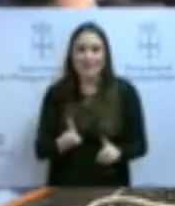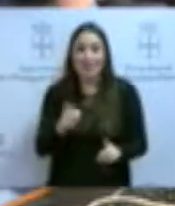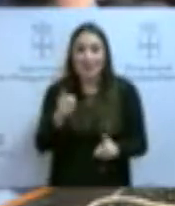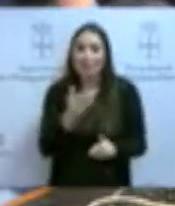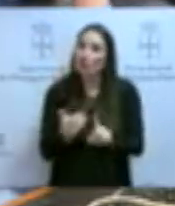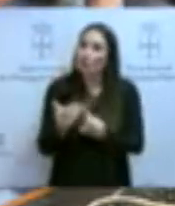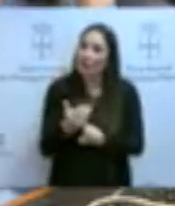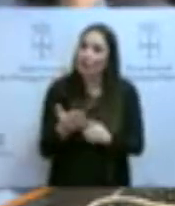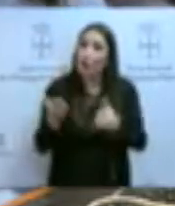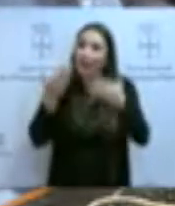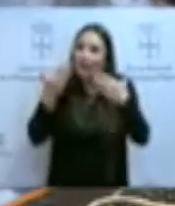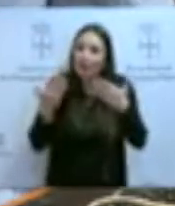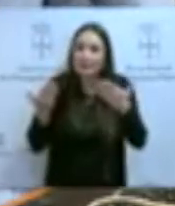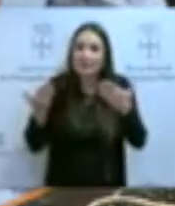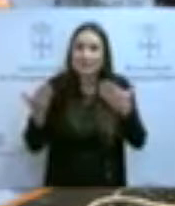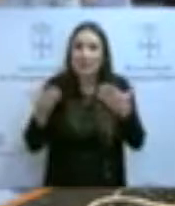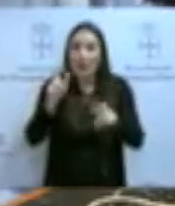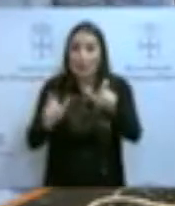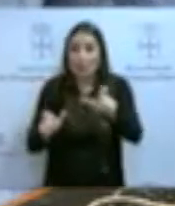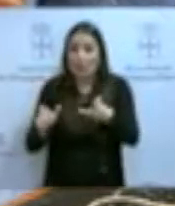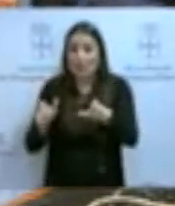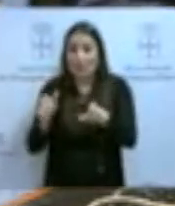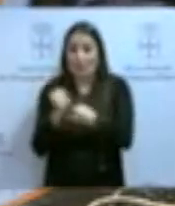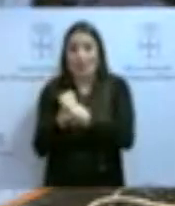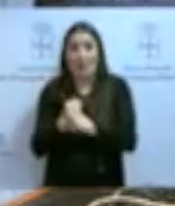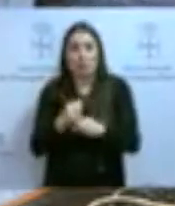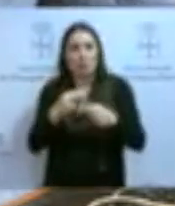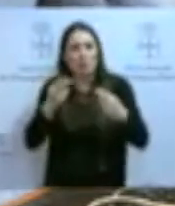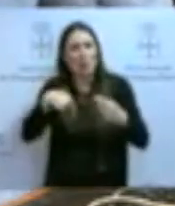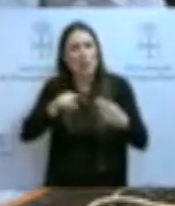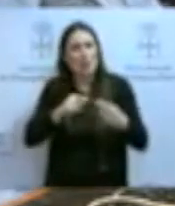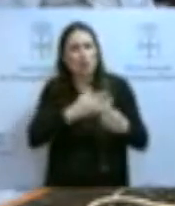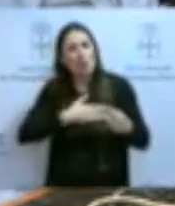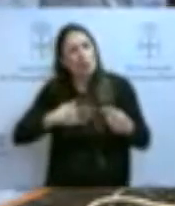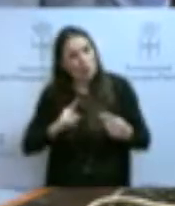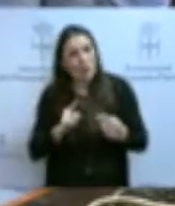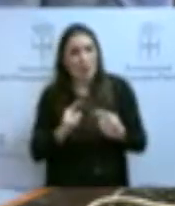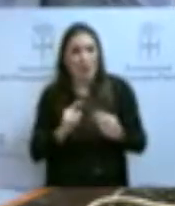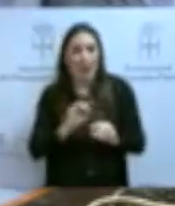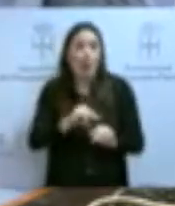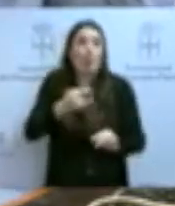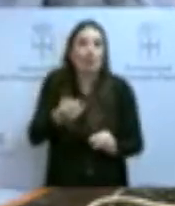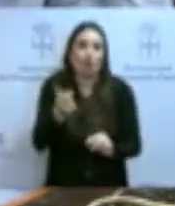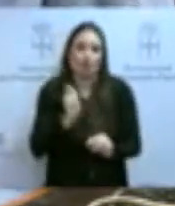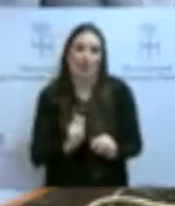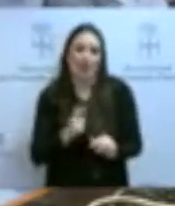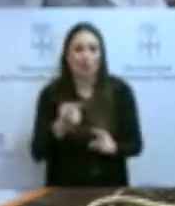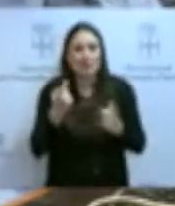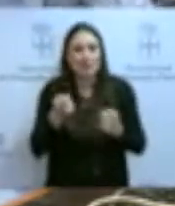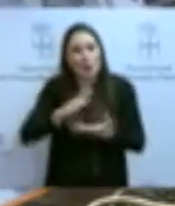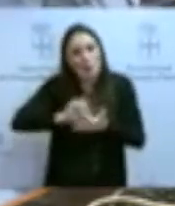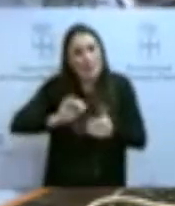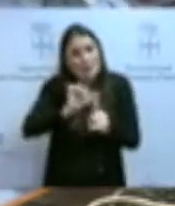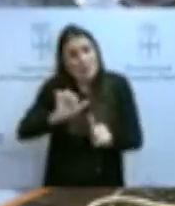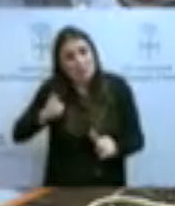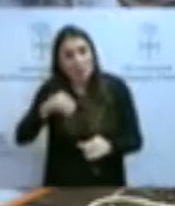consiguió cuando los empleados públicos renunciaban a aumentos salariales y se buscaban otras fórmulas de compensación en la negociación colectiva. Eso es lo que